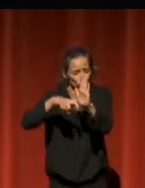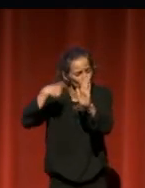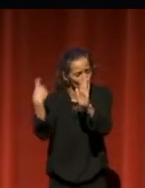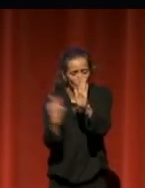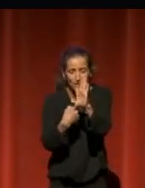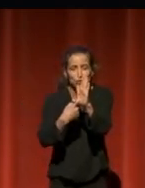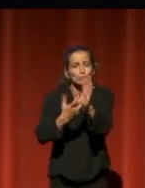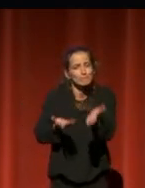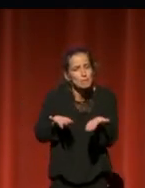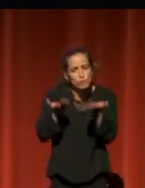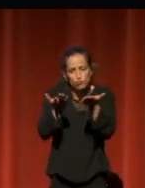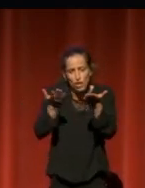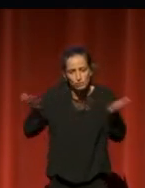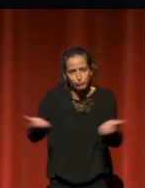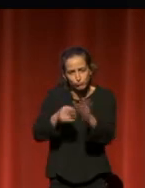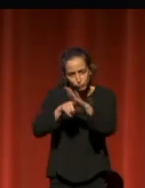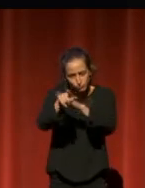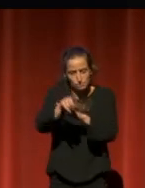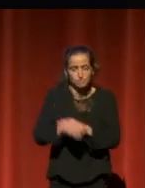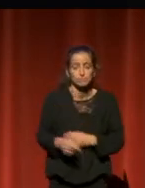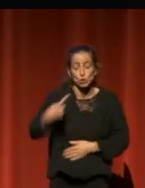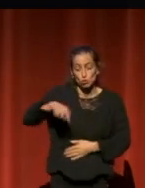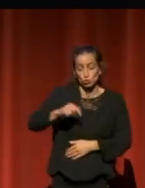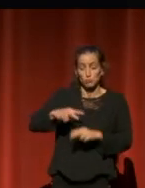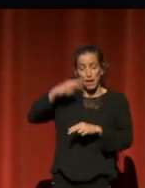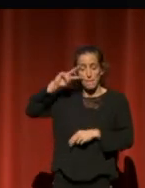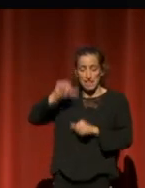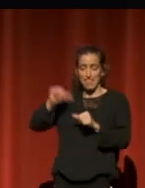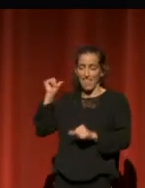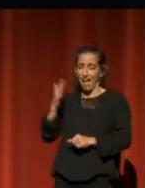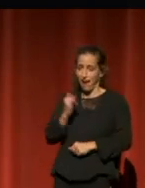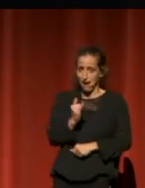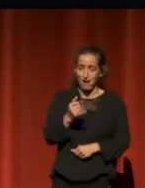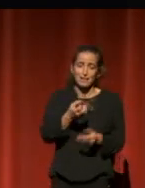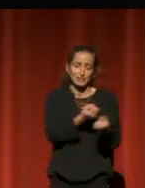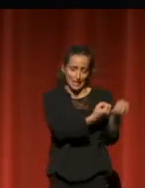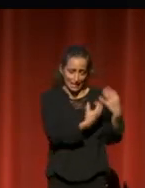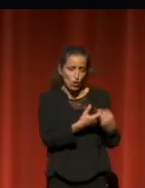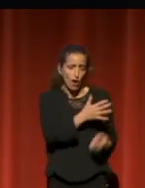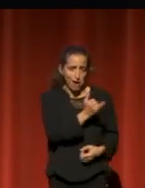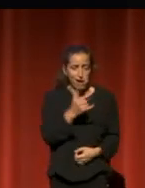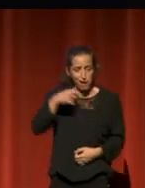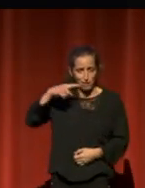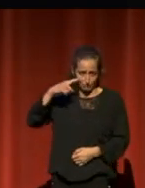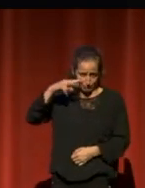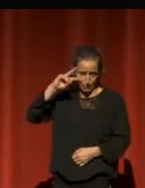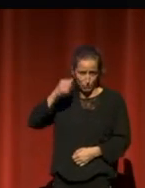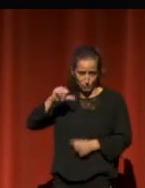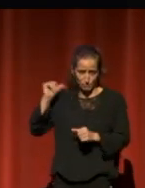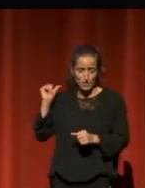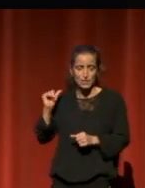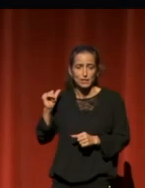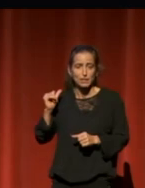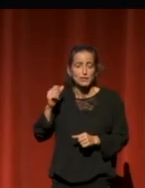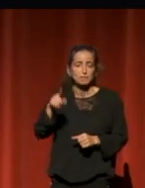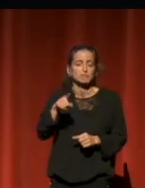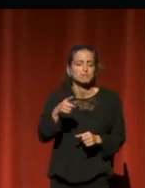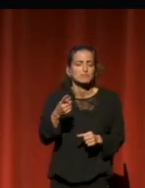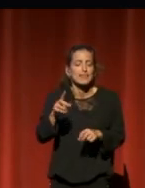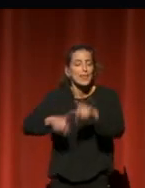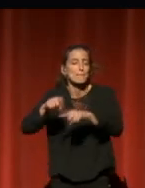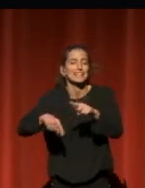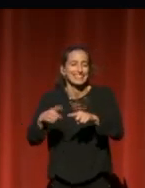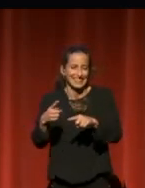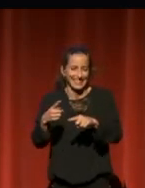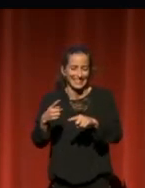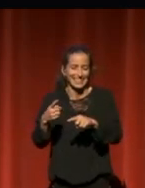la experiencia y tenemos los datos, como tú muy bien decías, de que cuanta mayor es la inversión del Gobierno central o del Gobierno